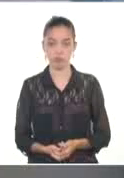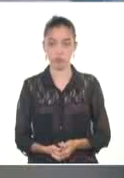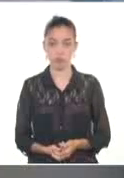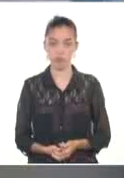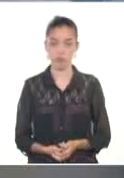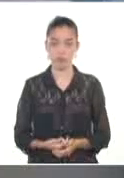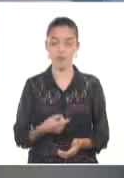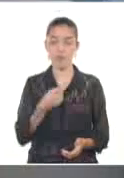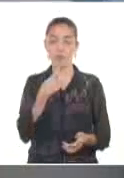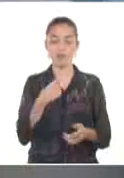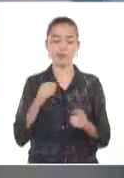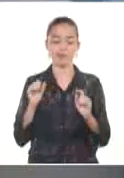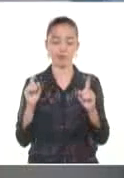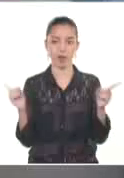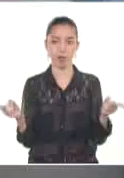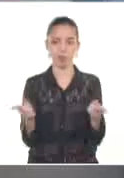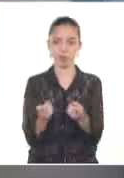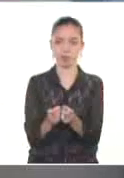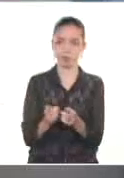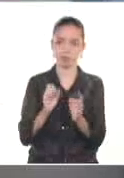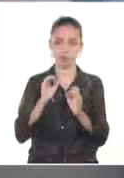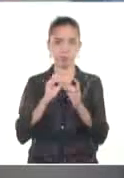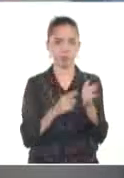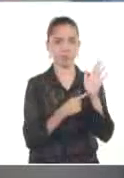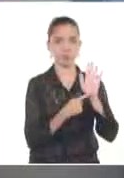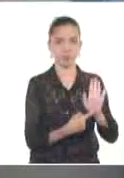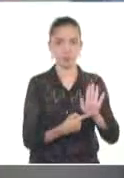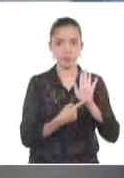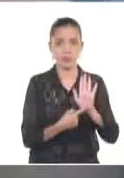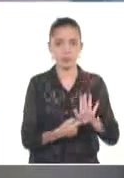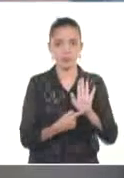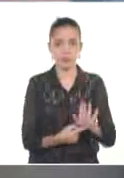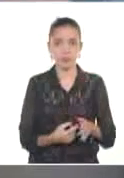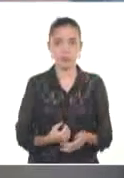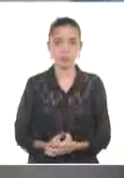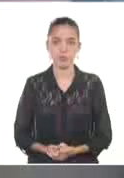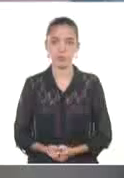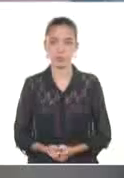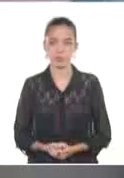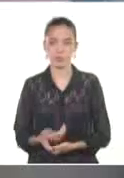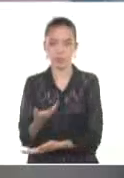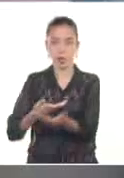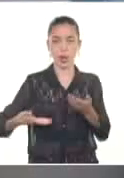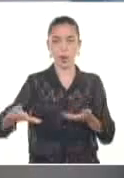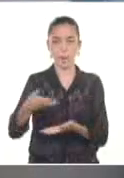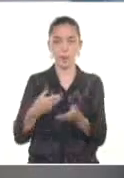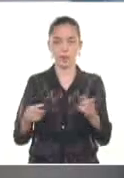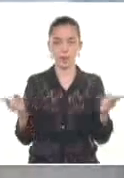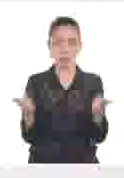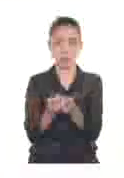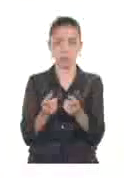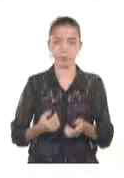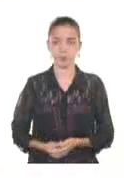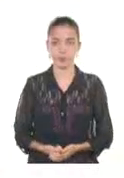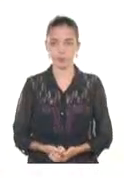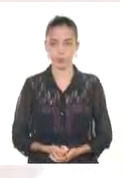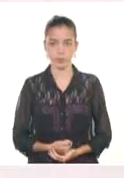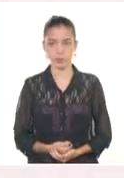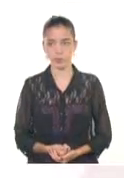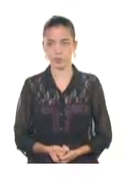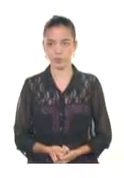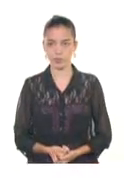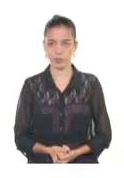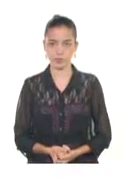ofreció esta mañana el periodista Bernardo Espinosa en la revista Buenos Días. Compartimos a continuación un fragmento.